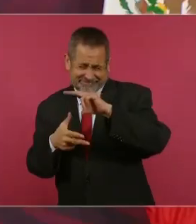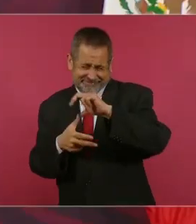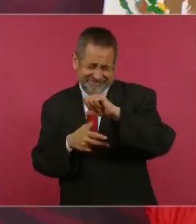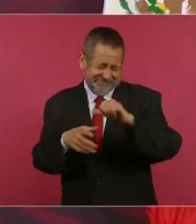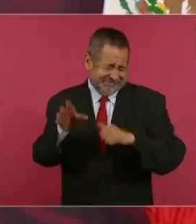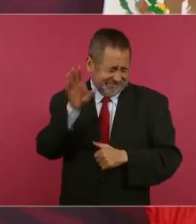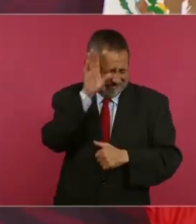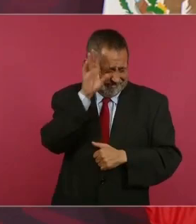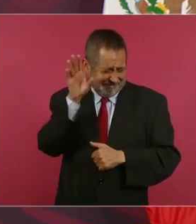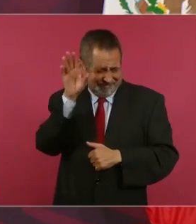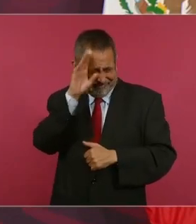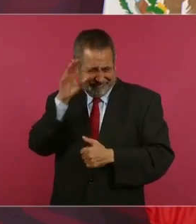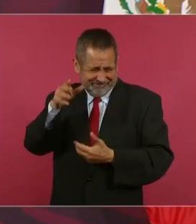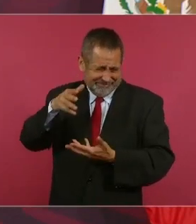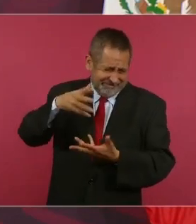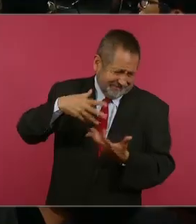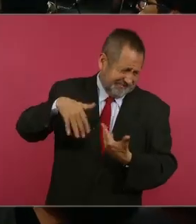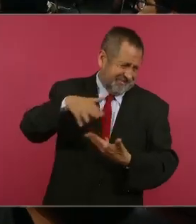fenómeno tan